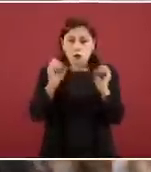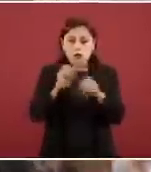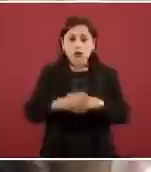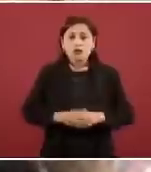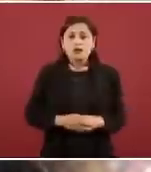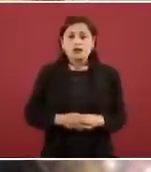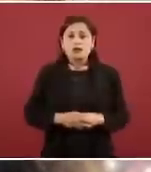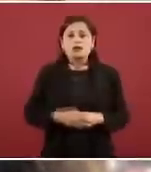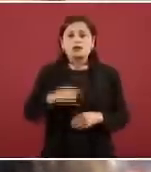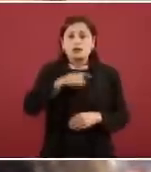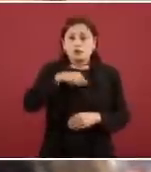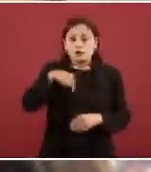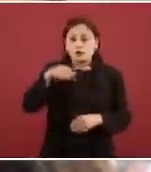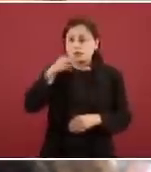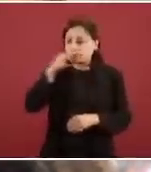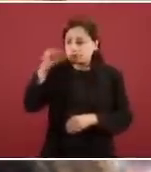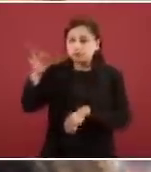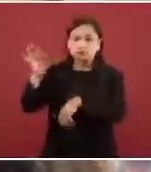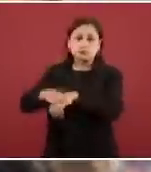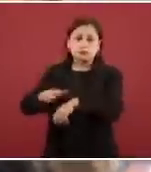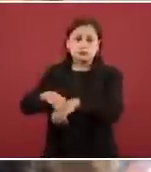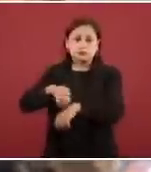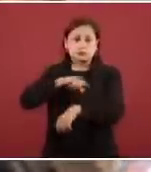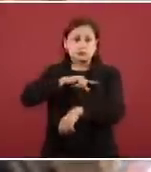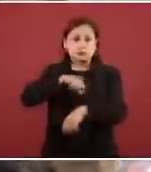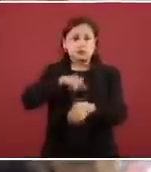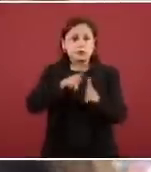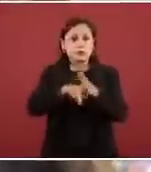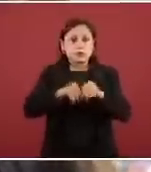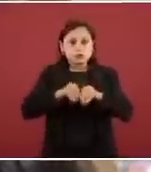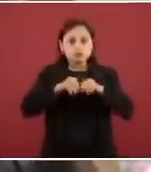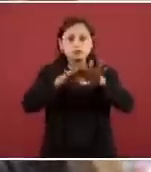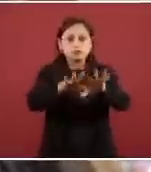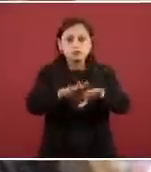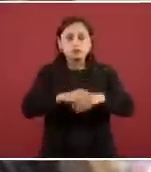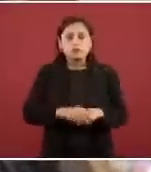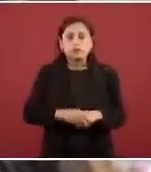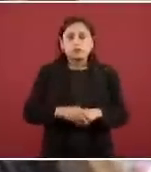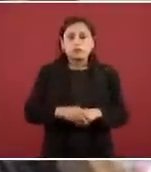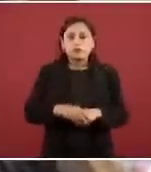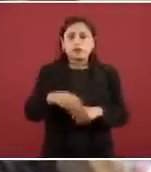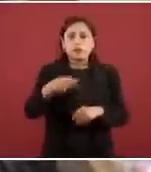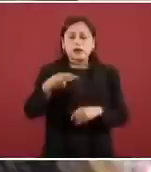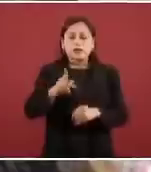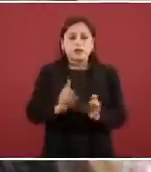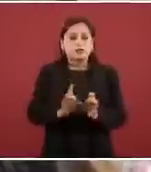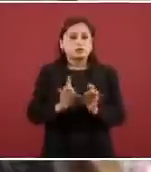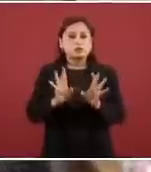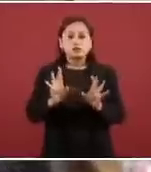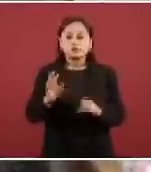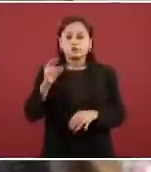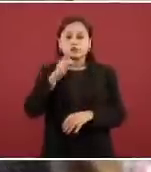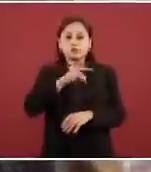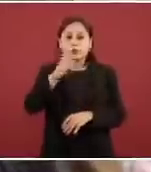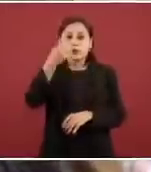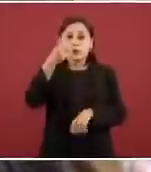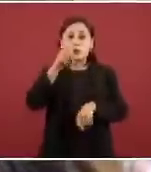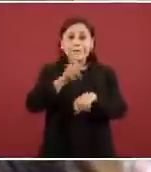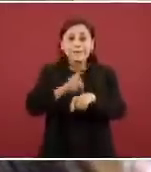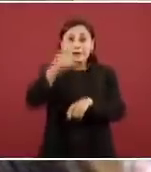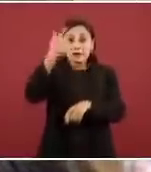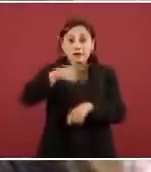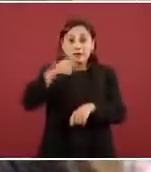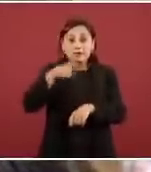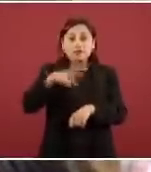después, ese mismo día en la noche, los familiares recibieron una llamada del gobierno del estado de Chiapas para